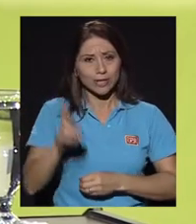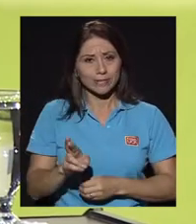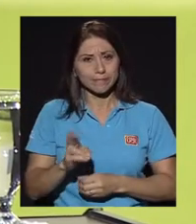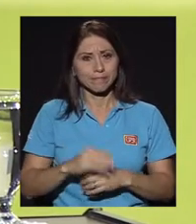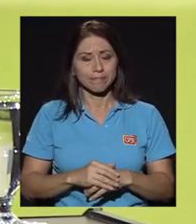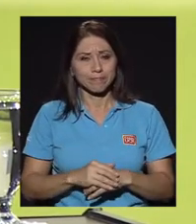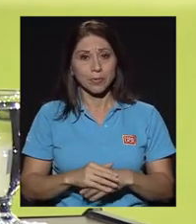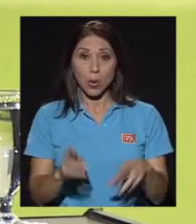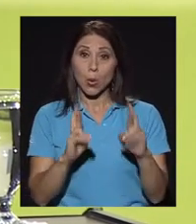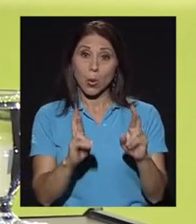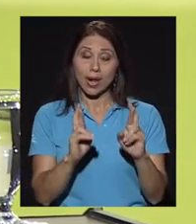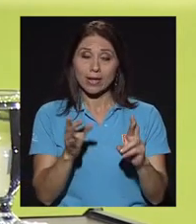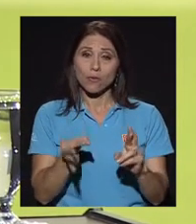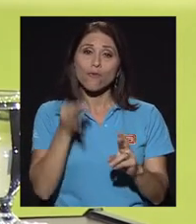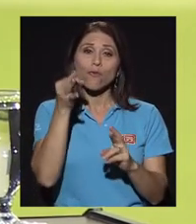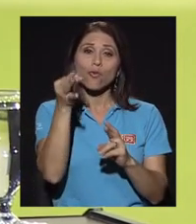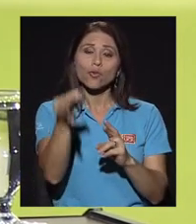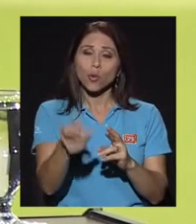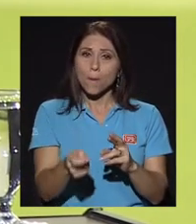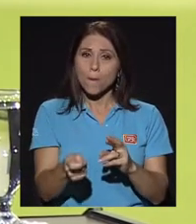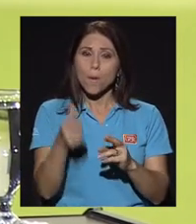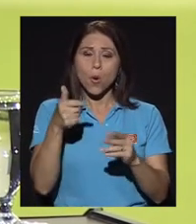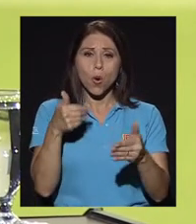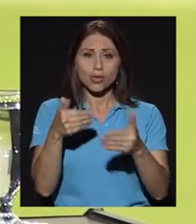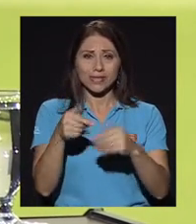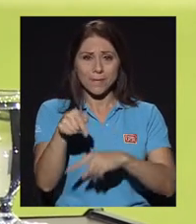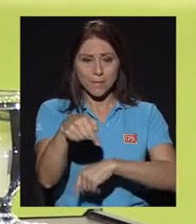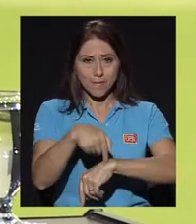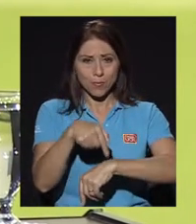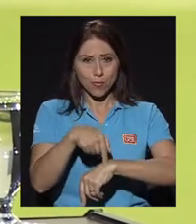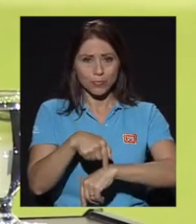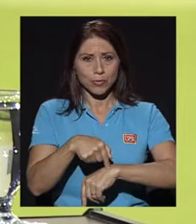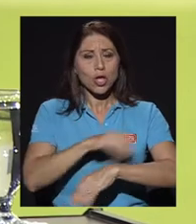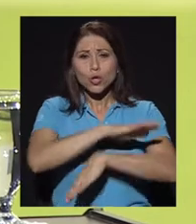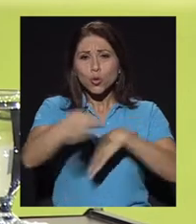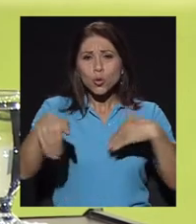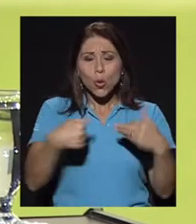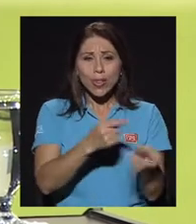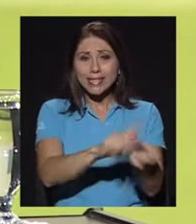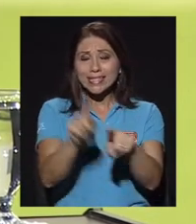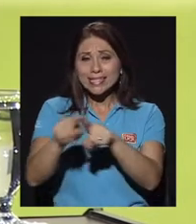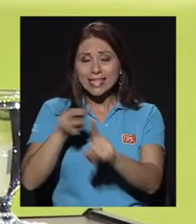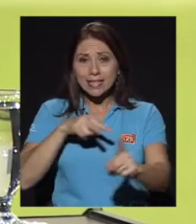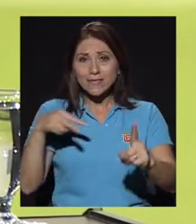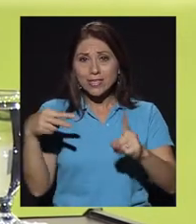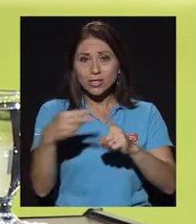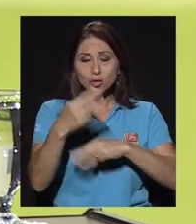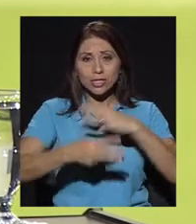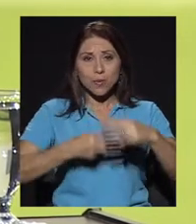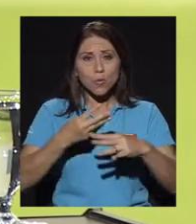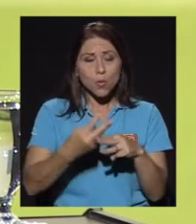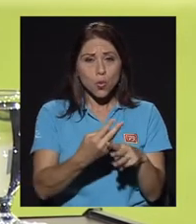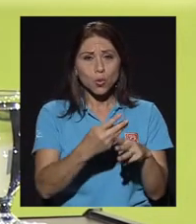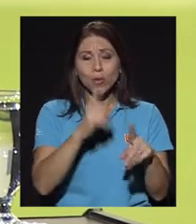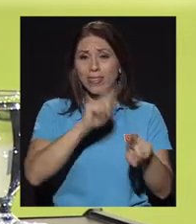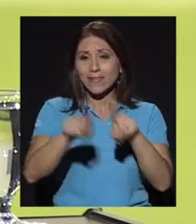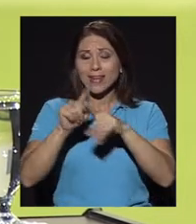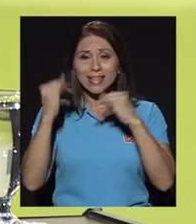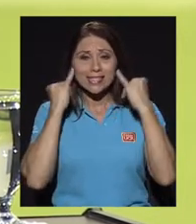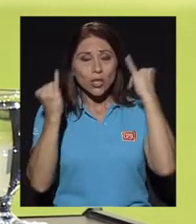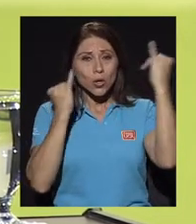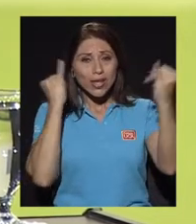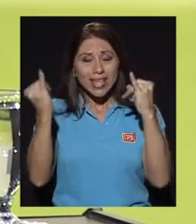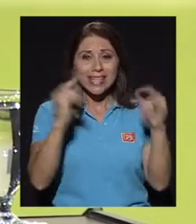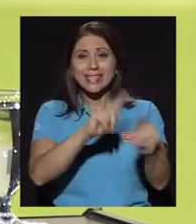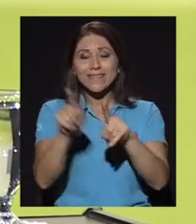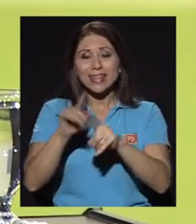costarricense. Ojalá que en un futuro cercano, la coexistencia respetuosa de distintas visiones de mundo, ideologías y modos de